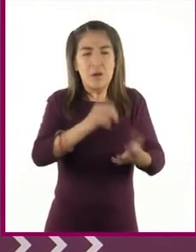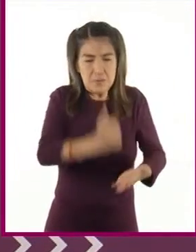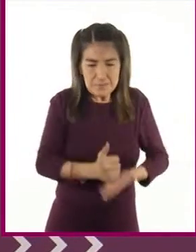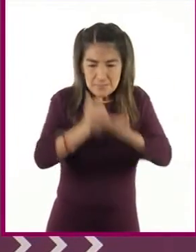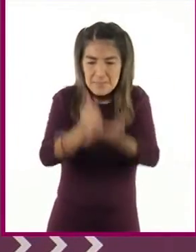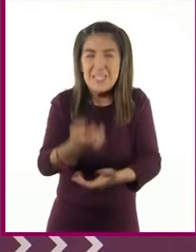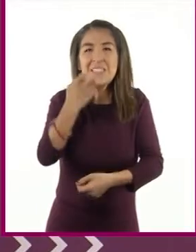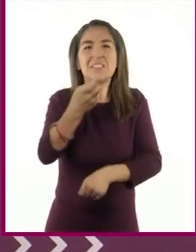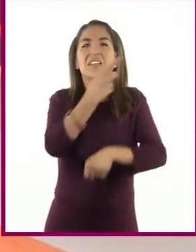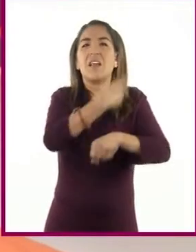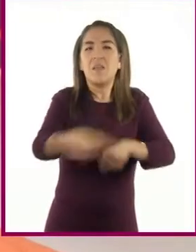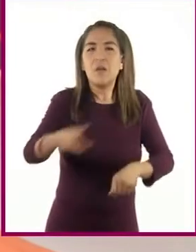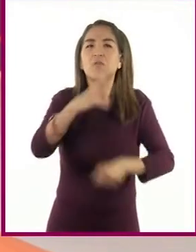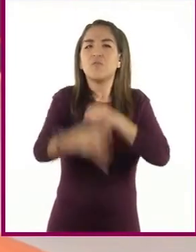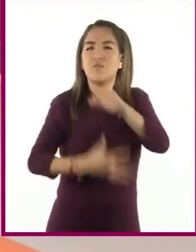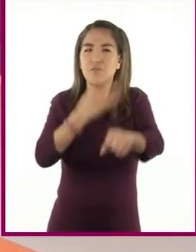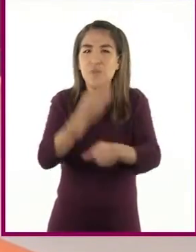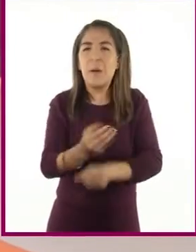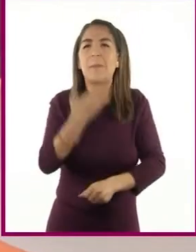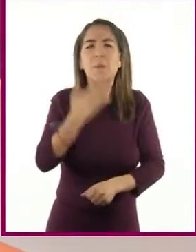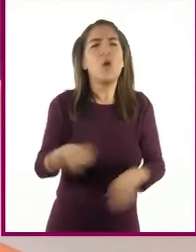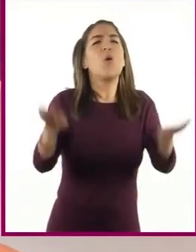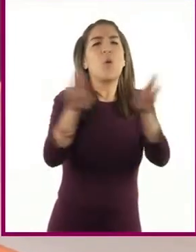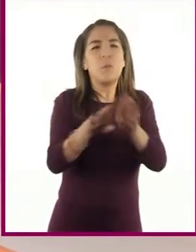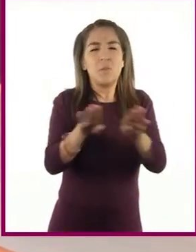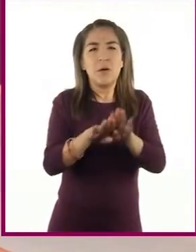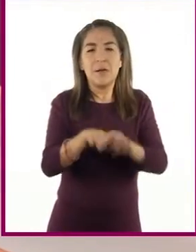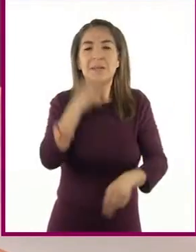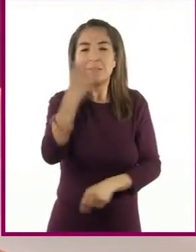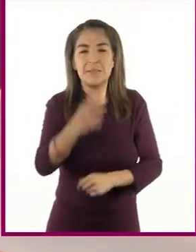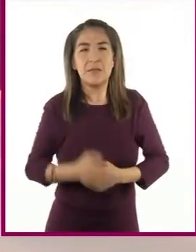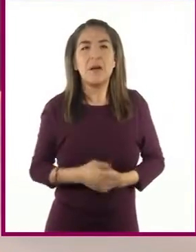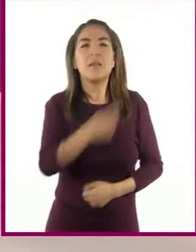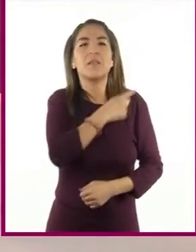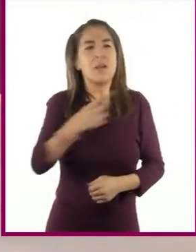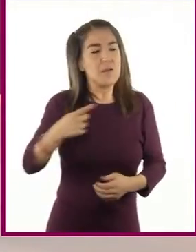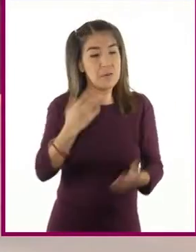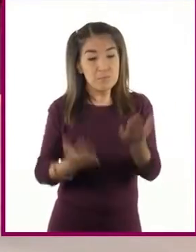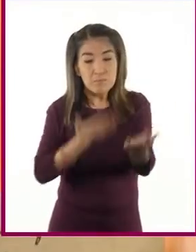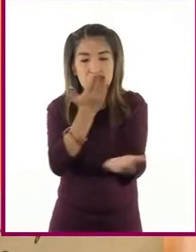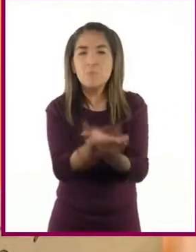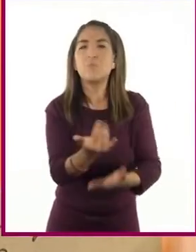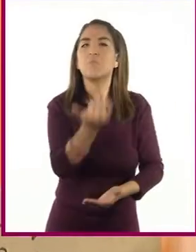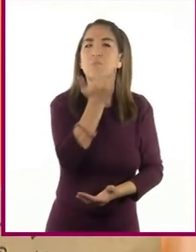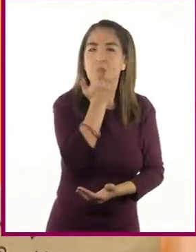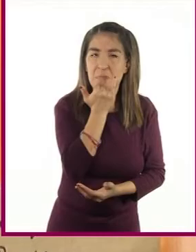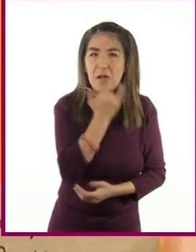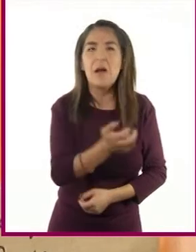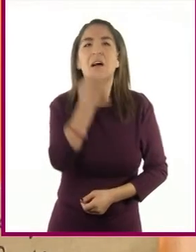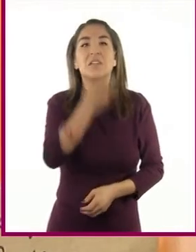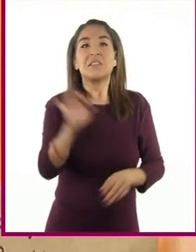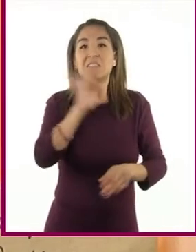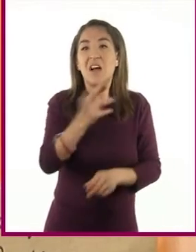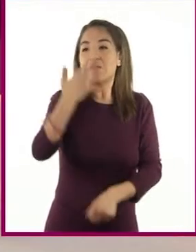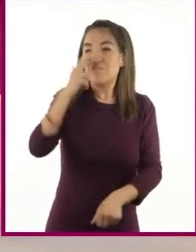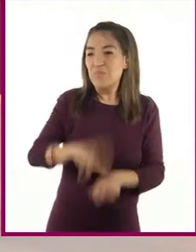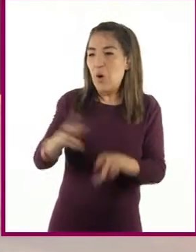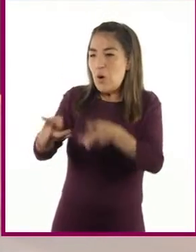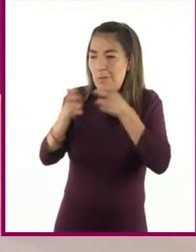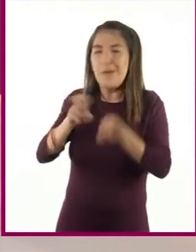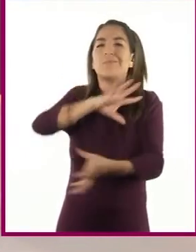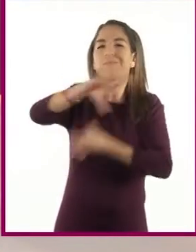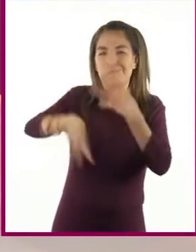hecho. Esto puede hacerse mediante el pedido de disculpas, la devolución de algo robado o dar